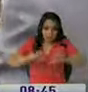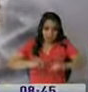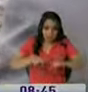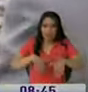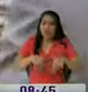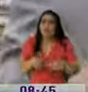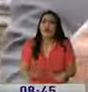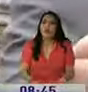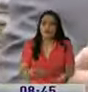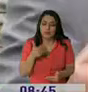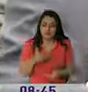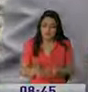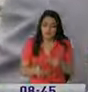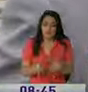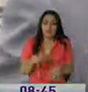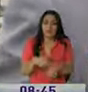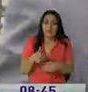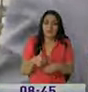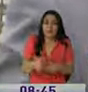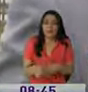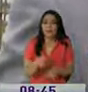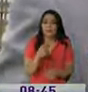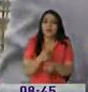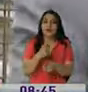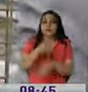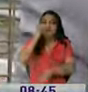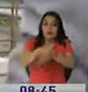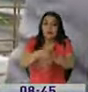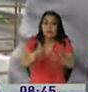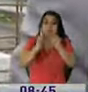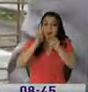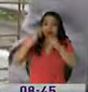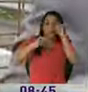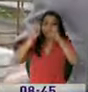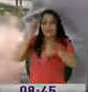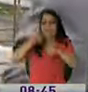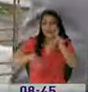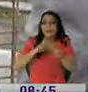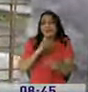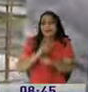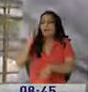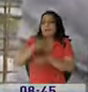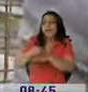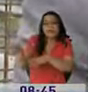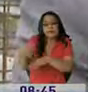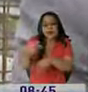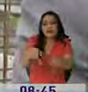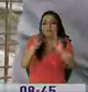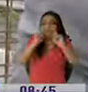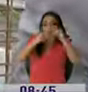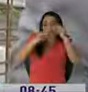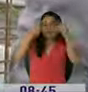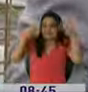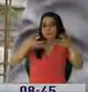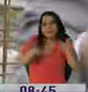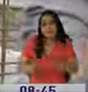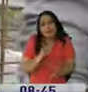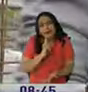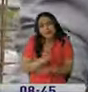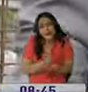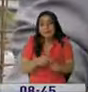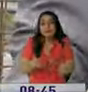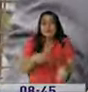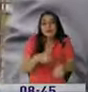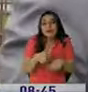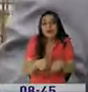fases que tardan su tiempo. Entonces yo, si bien lo ideal sería ya decir voy a entrar con una solución ya definitiva, eso tarda un